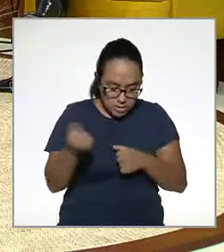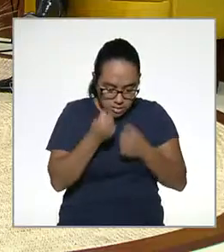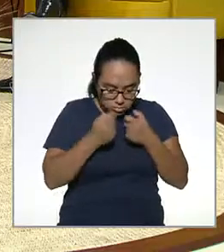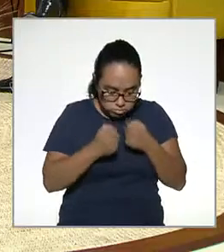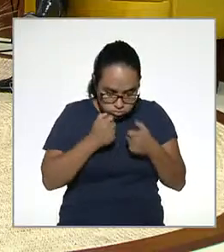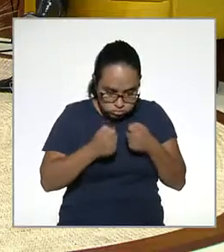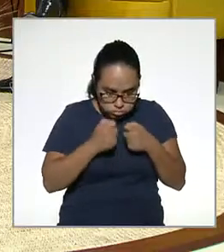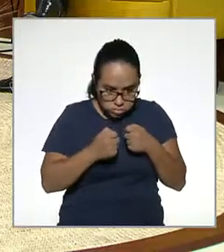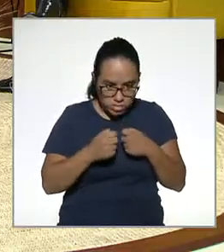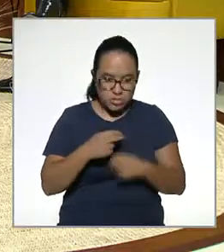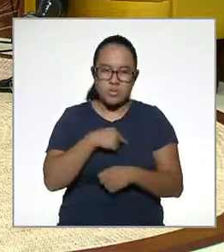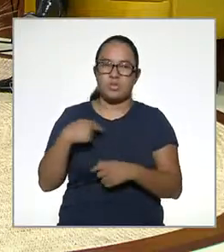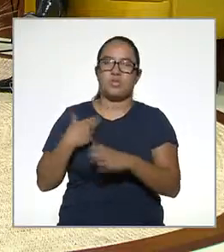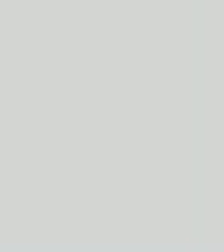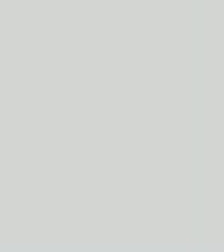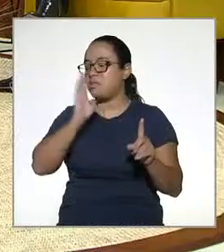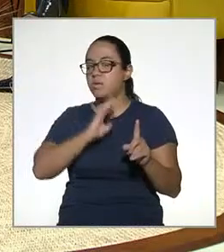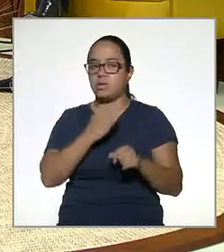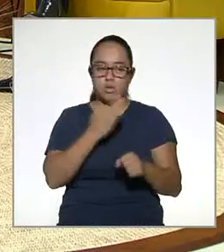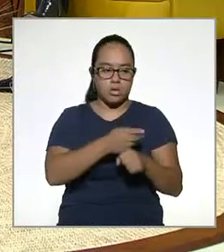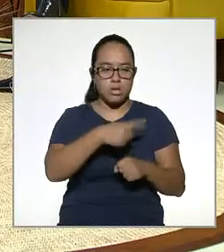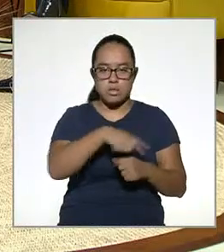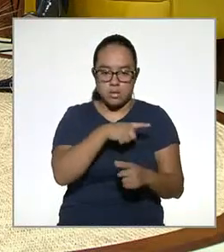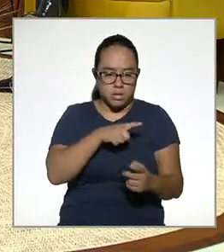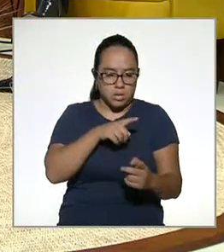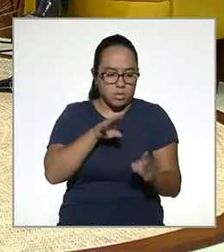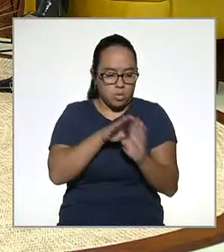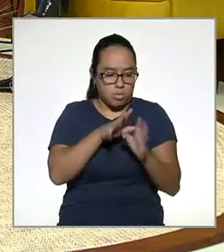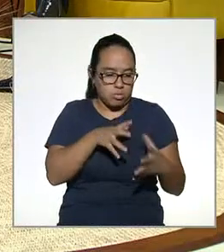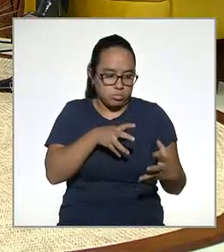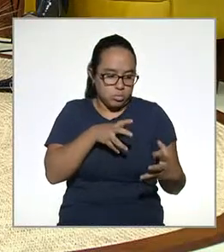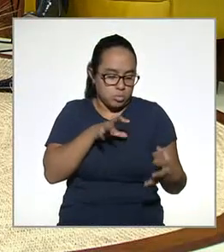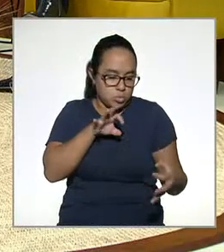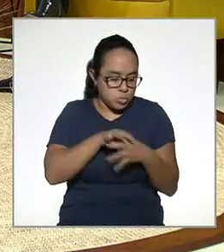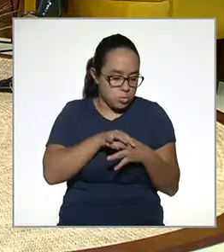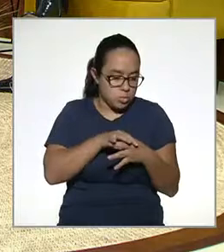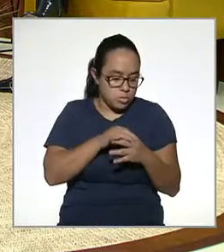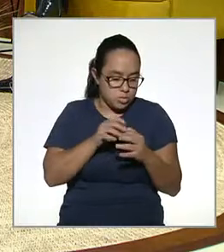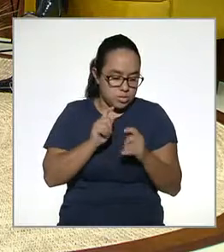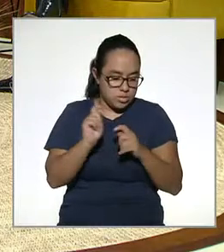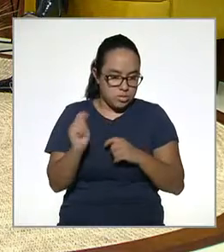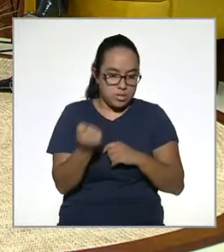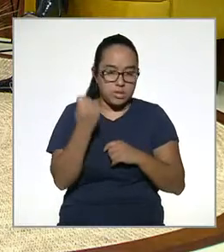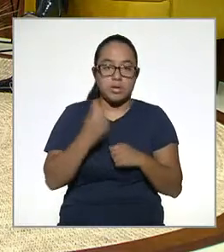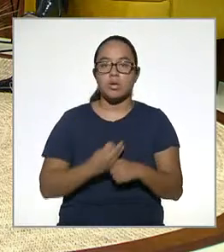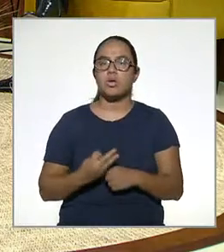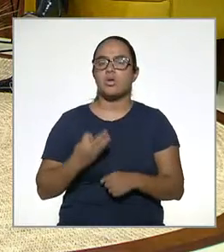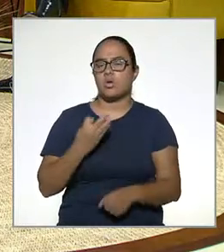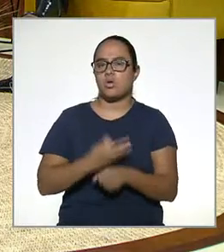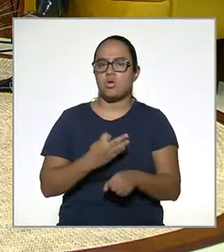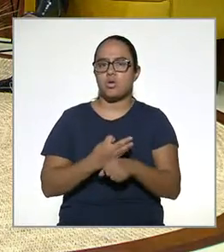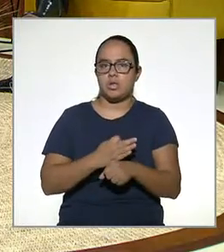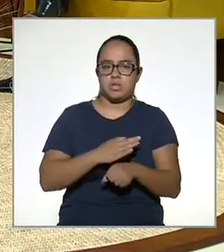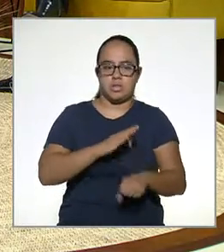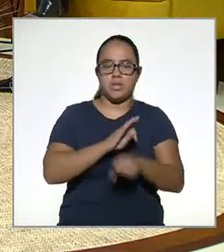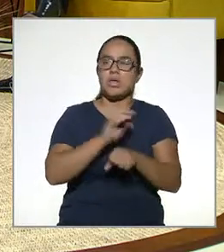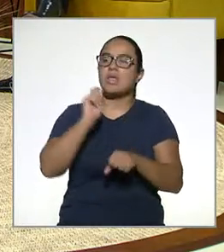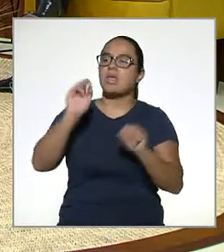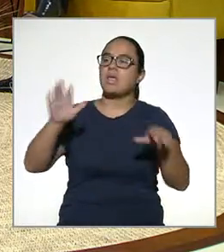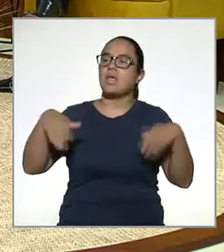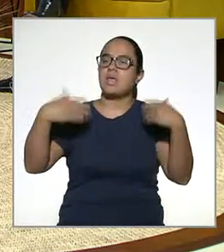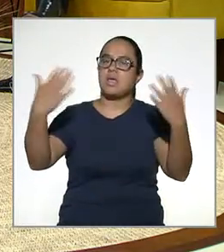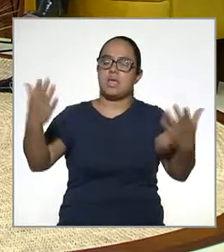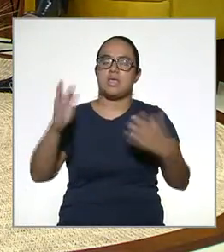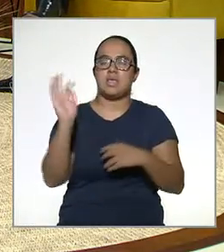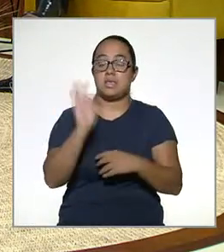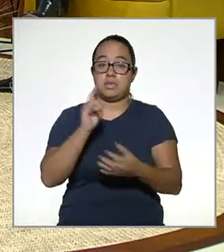que tanto criticamos antes de la pandemia el niño ahí antes podía estarse defendiendo de algo del orden de la fuera pensamos a alguien